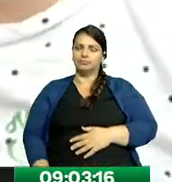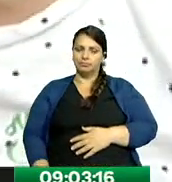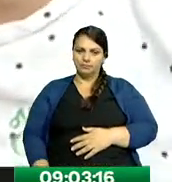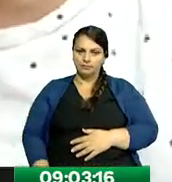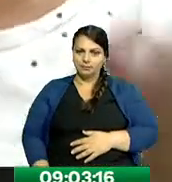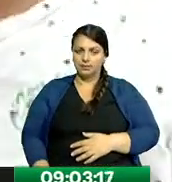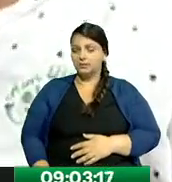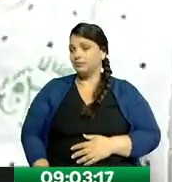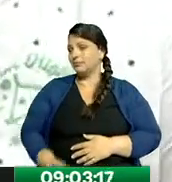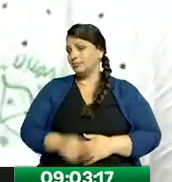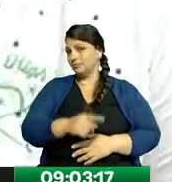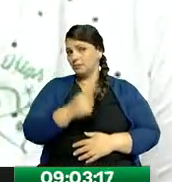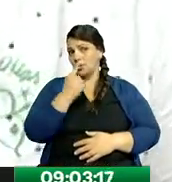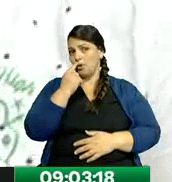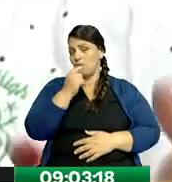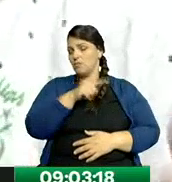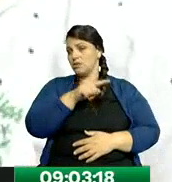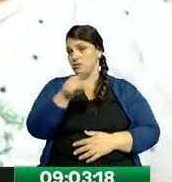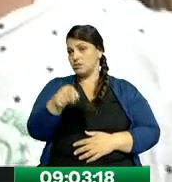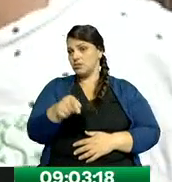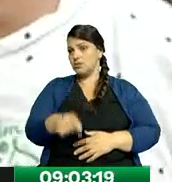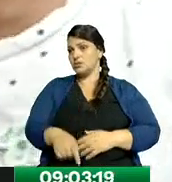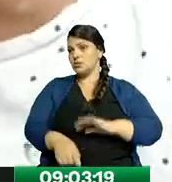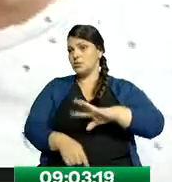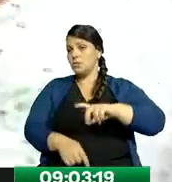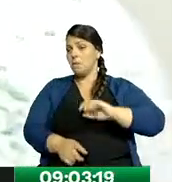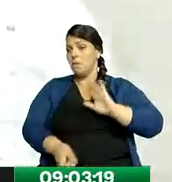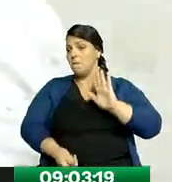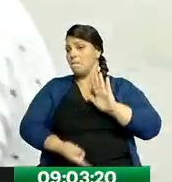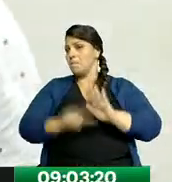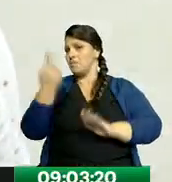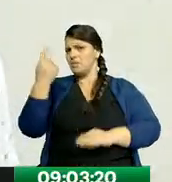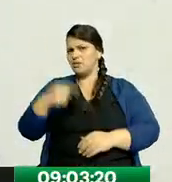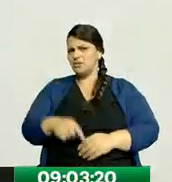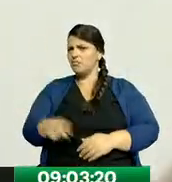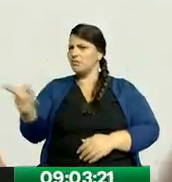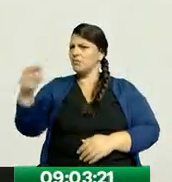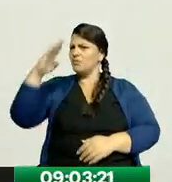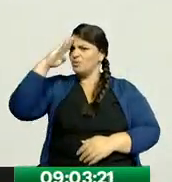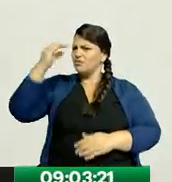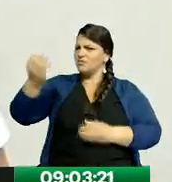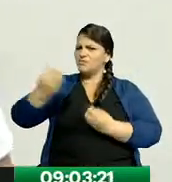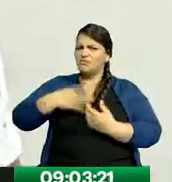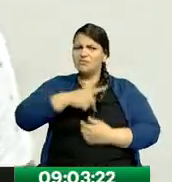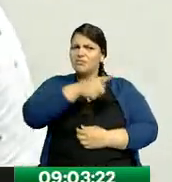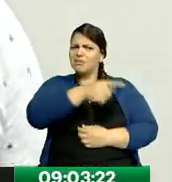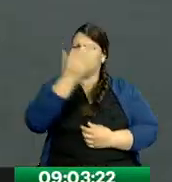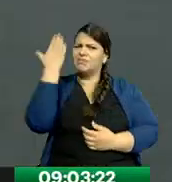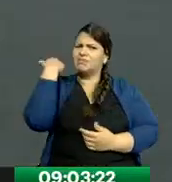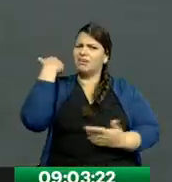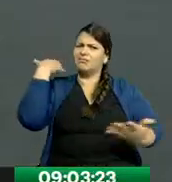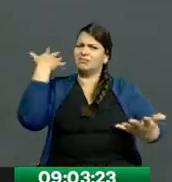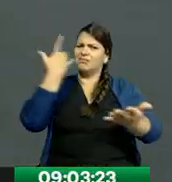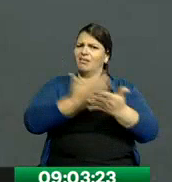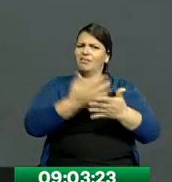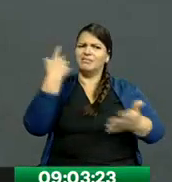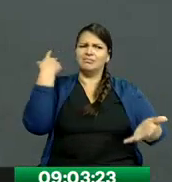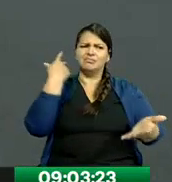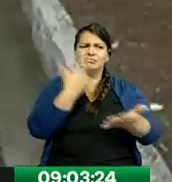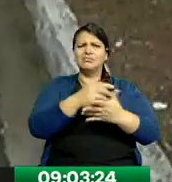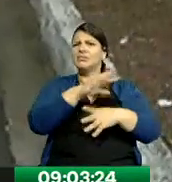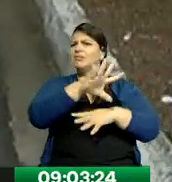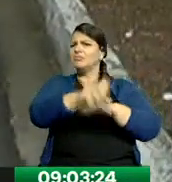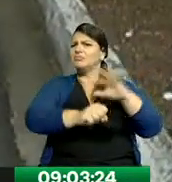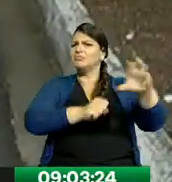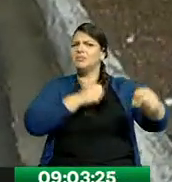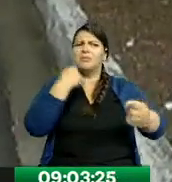robar. Pero mire, me dicen que tiene 21 detenciones ese tipo, terrible. Toda su vida dedicándose a esto. De allí que la policía